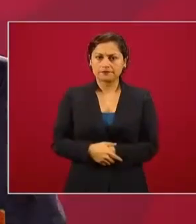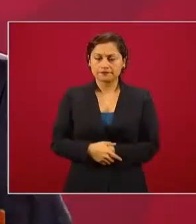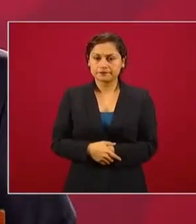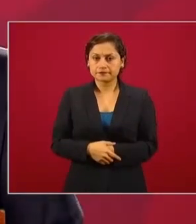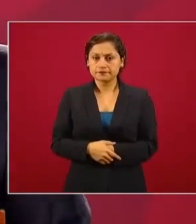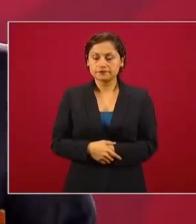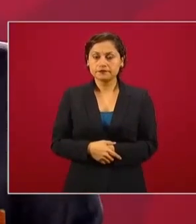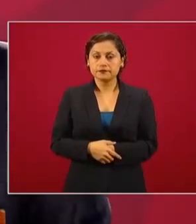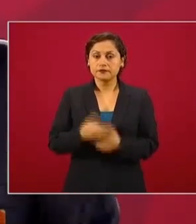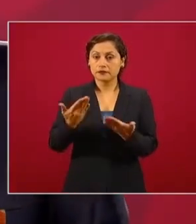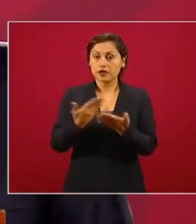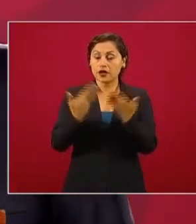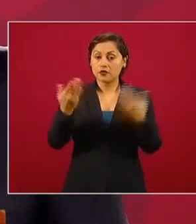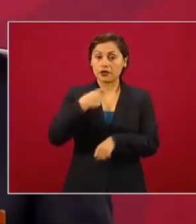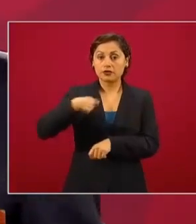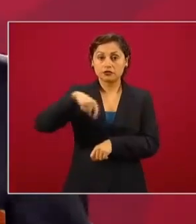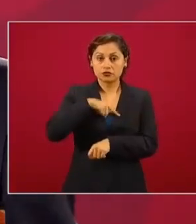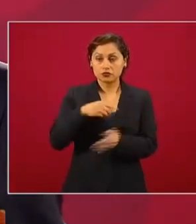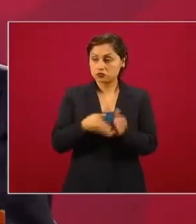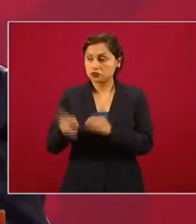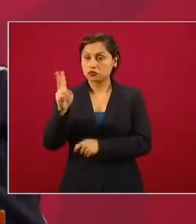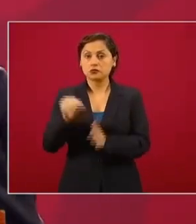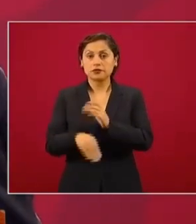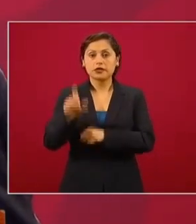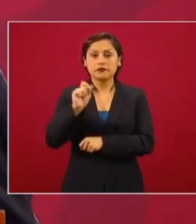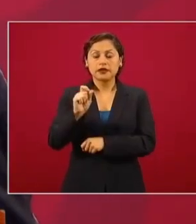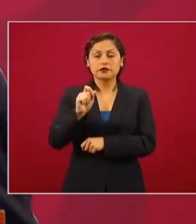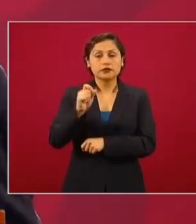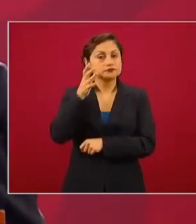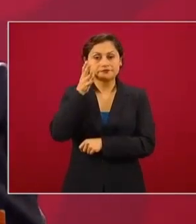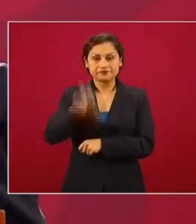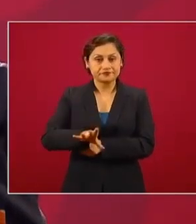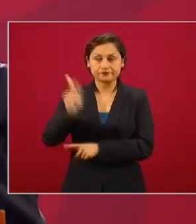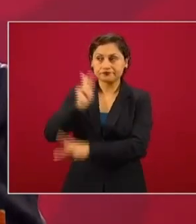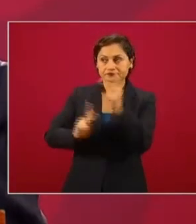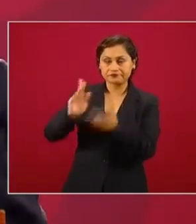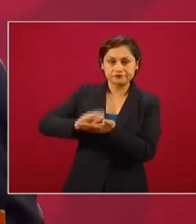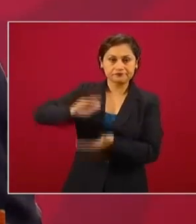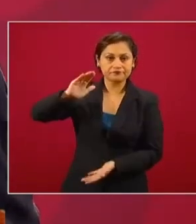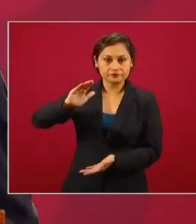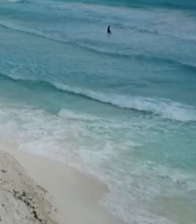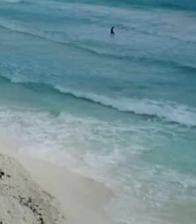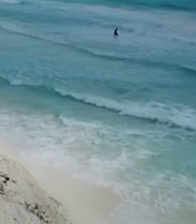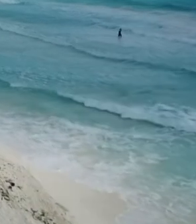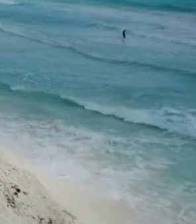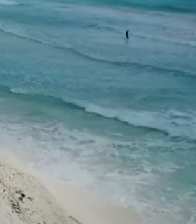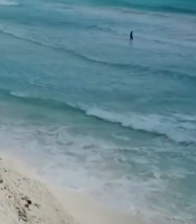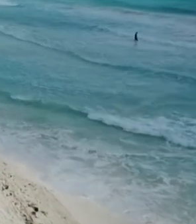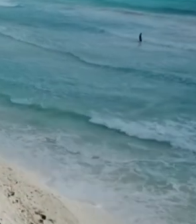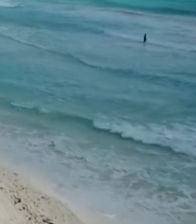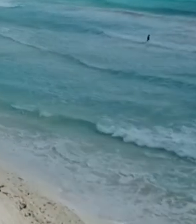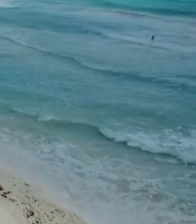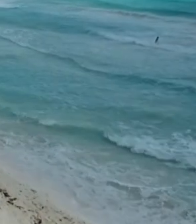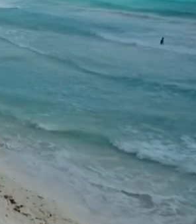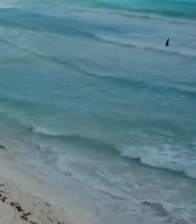queremos que no aumente con relación al PIB. Ante el